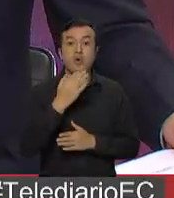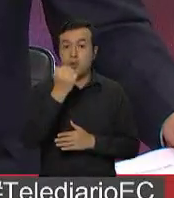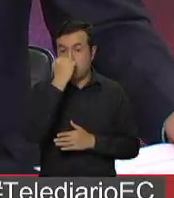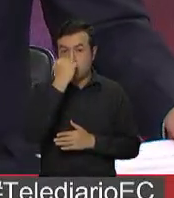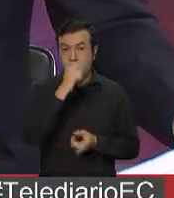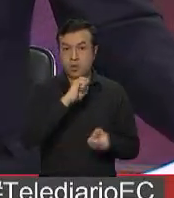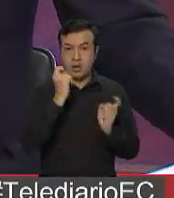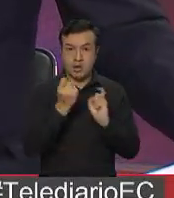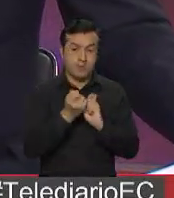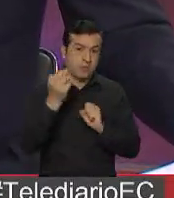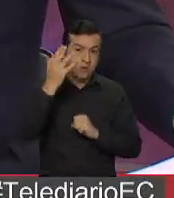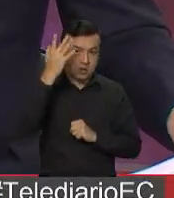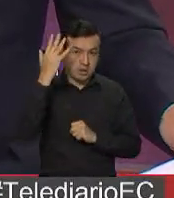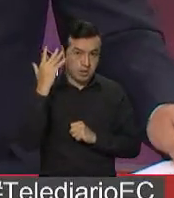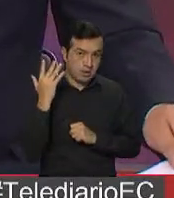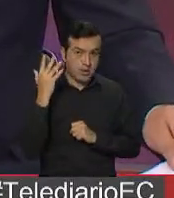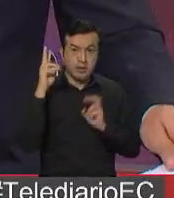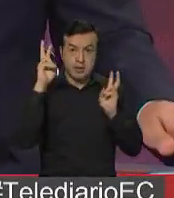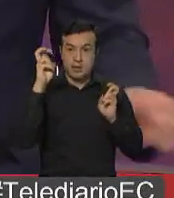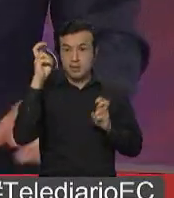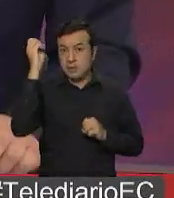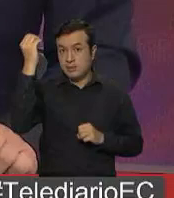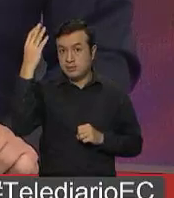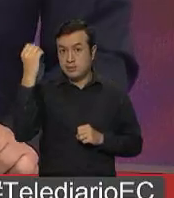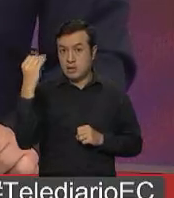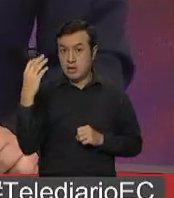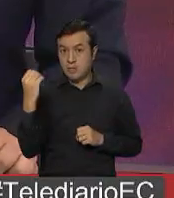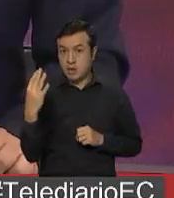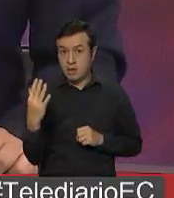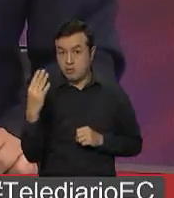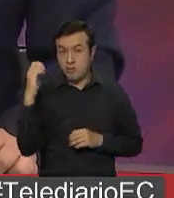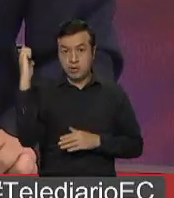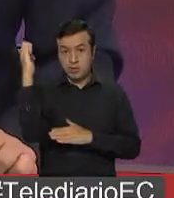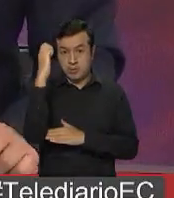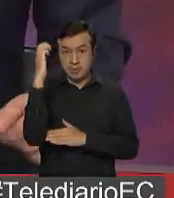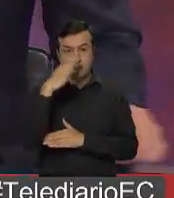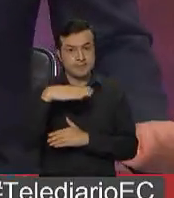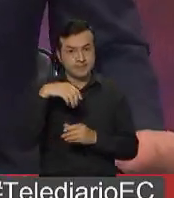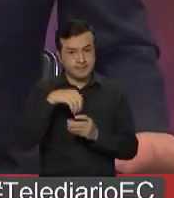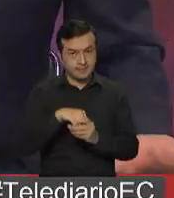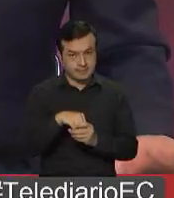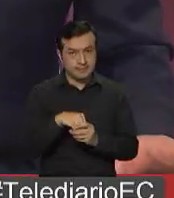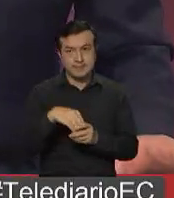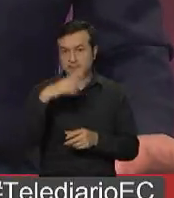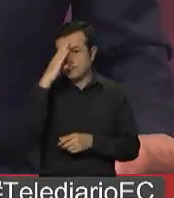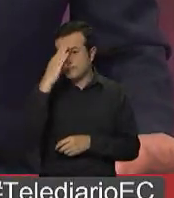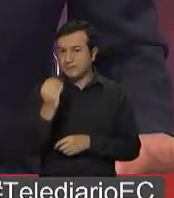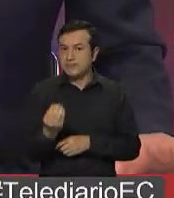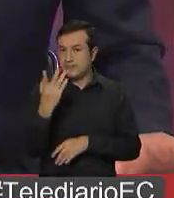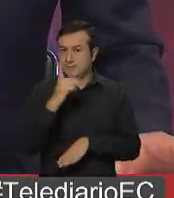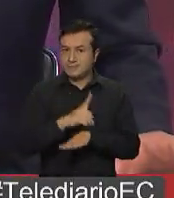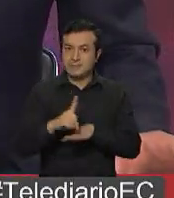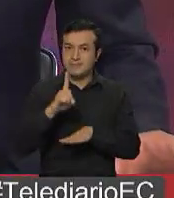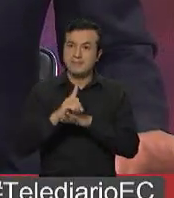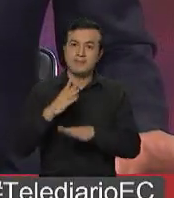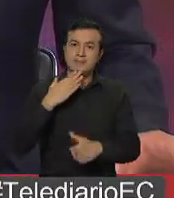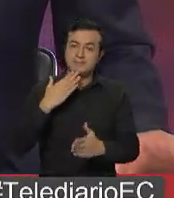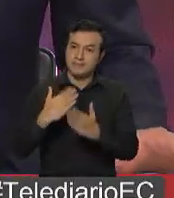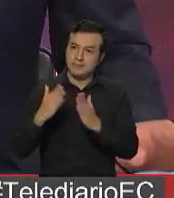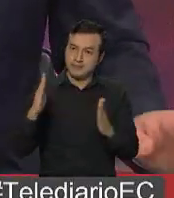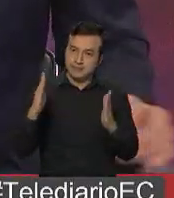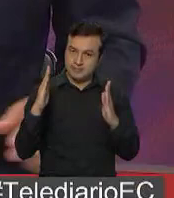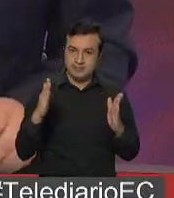a amarilla dentro de la semaforización debido a la emergencia sanitaria. Buenos días, director. Gracias por acompañarnos.